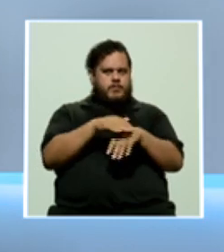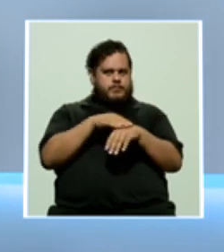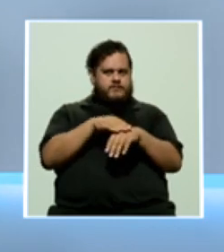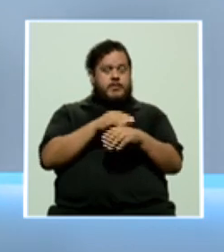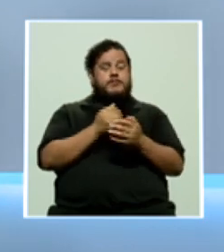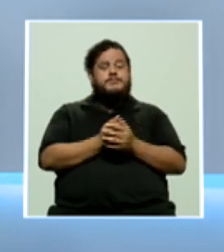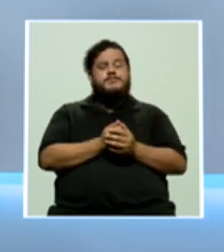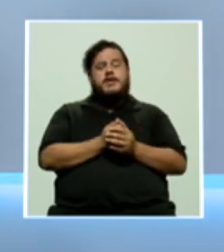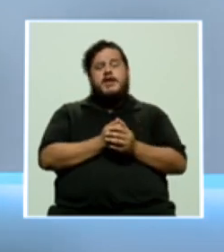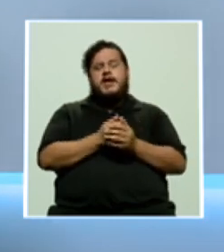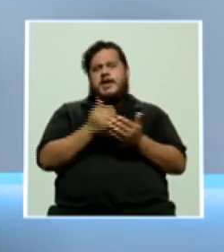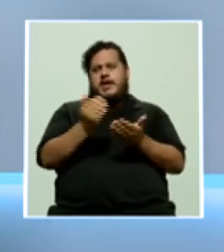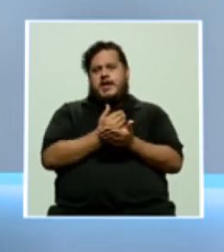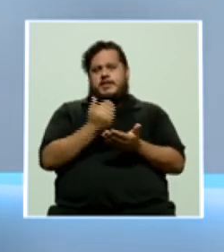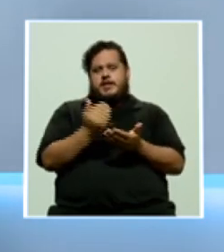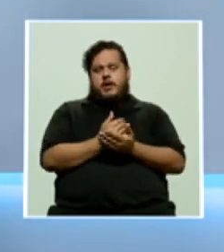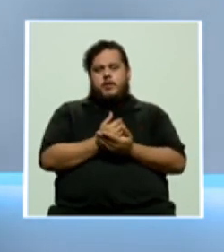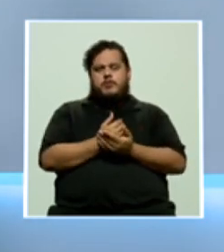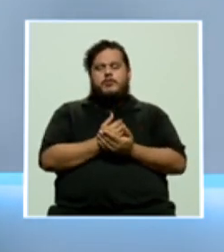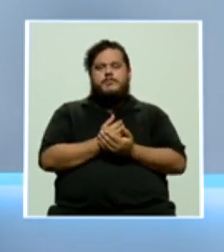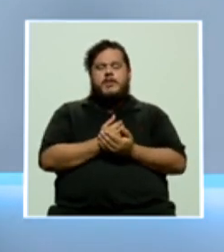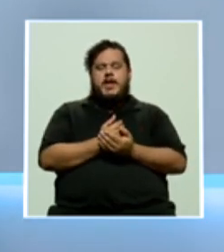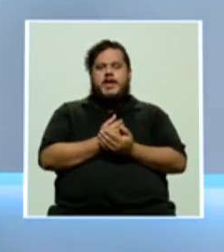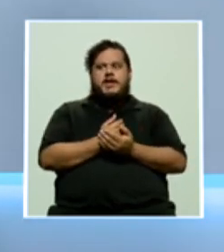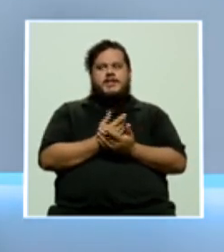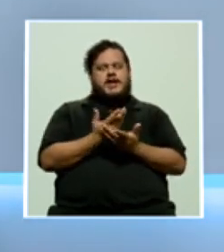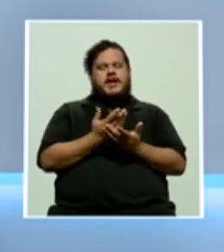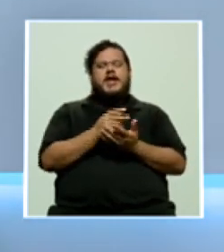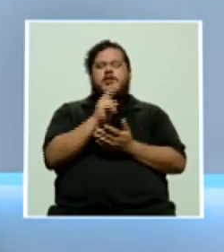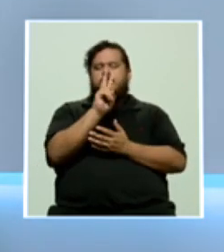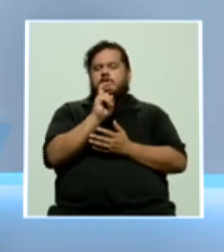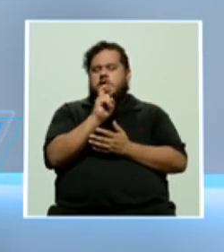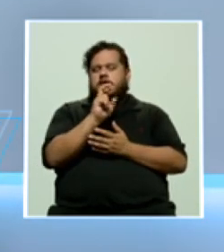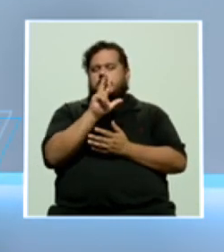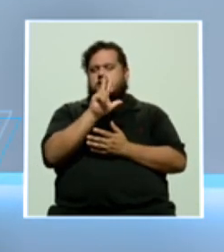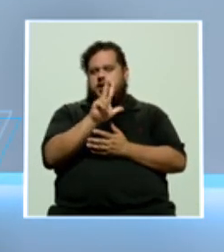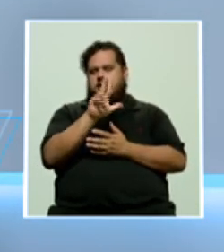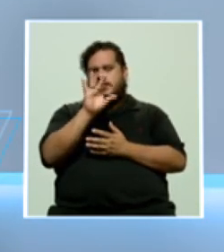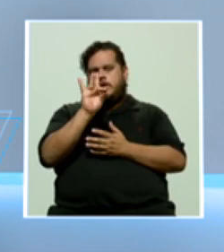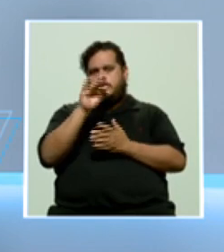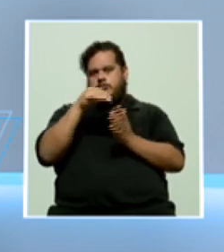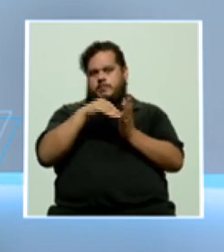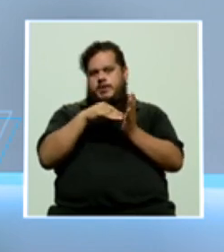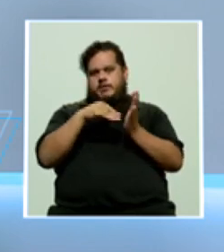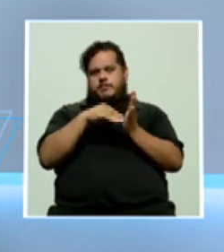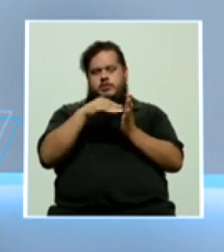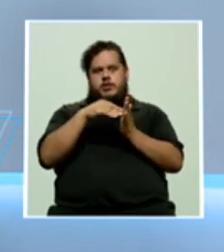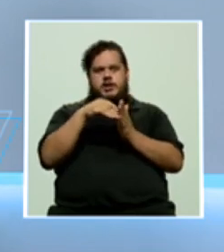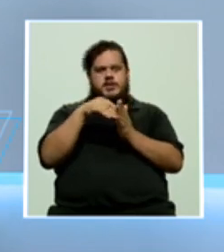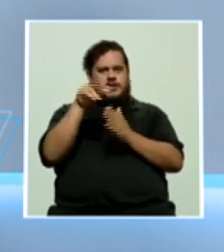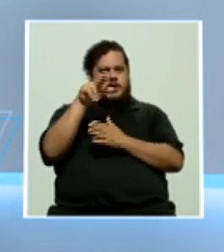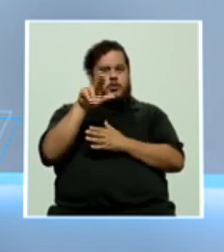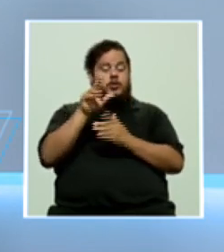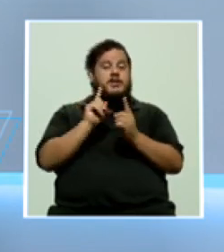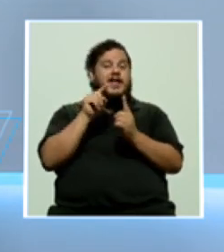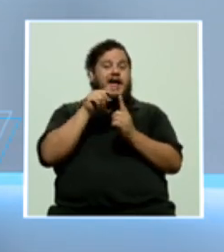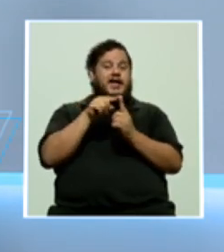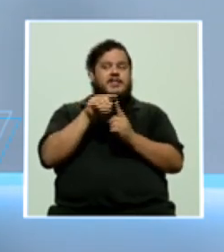que sería este ahorro, que sería prácticamente de 238.000 millones de colones